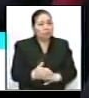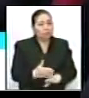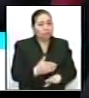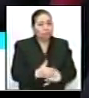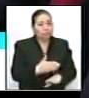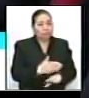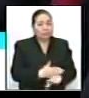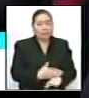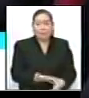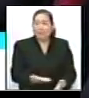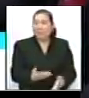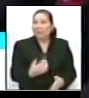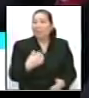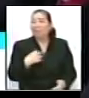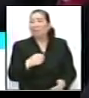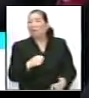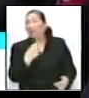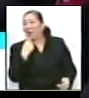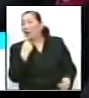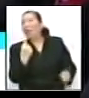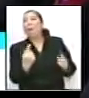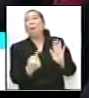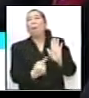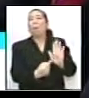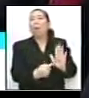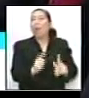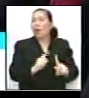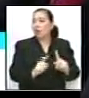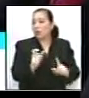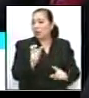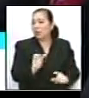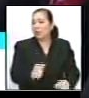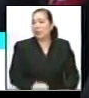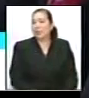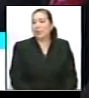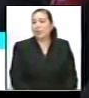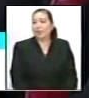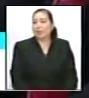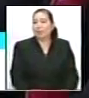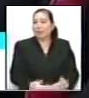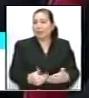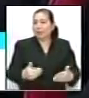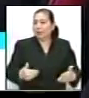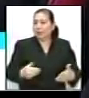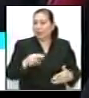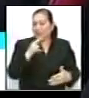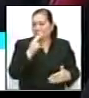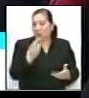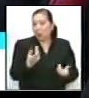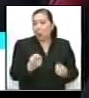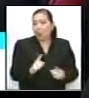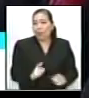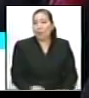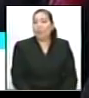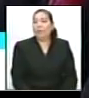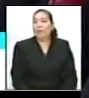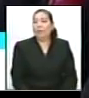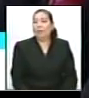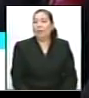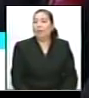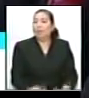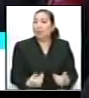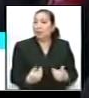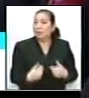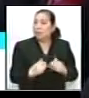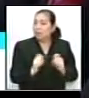veces el figuretismo de algunos congresistas retrocede al país, cuando el país es potente y debemos